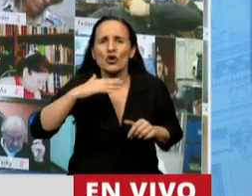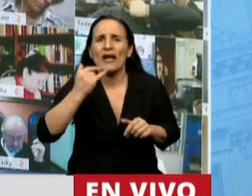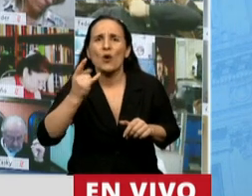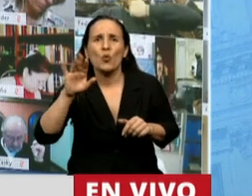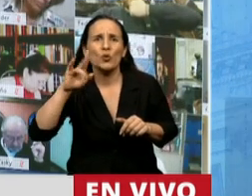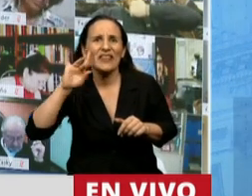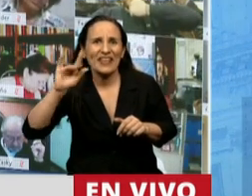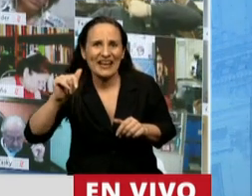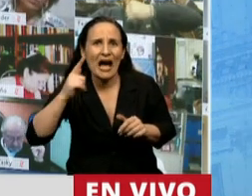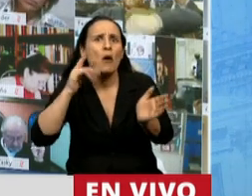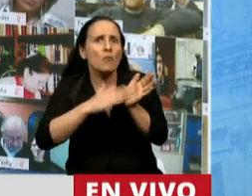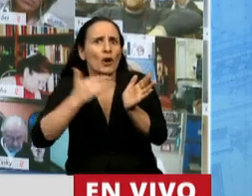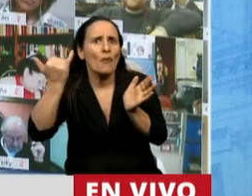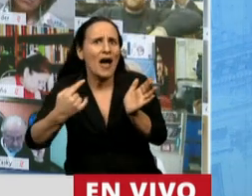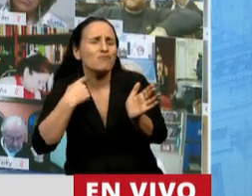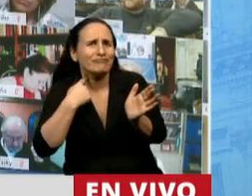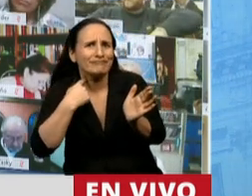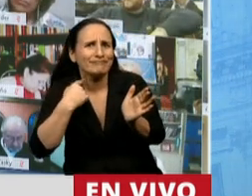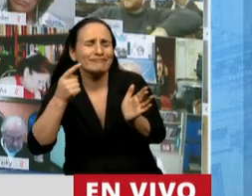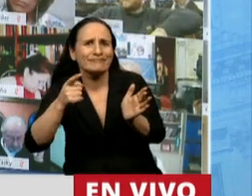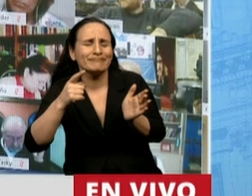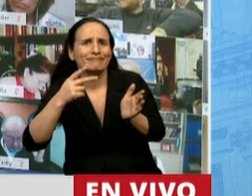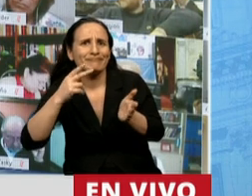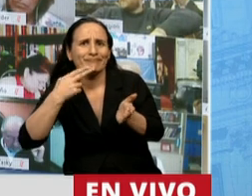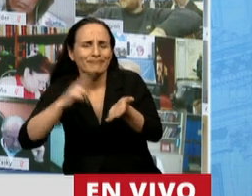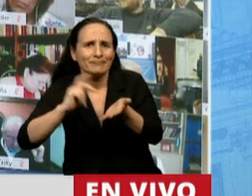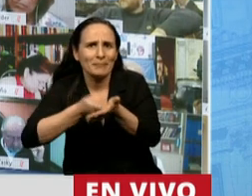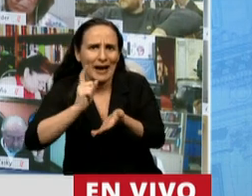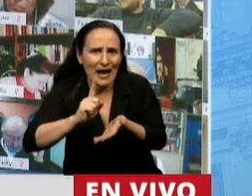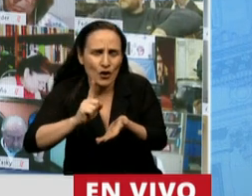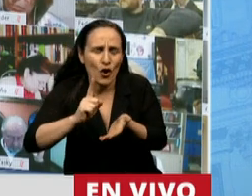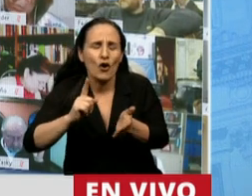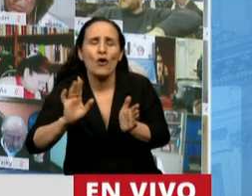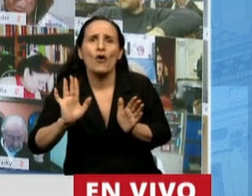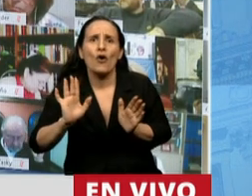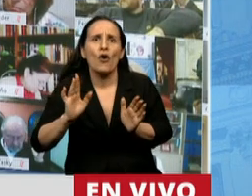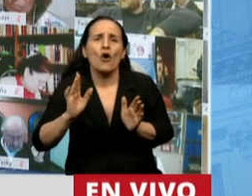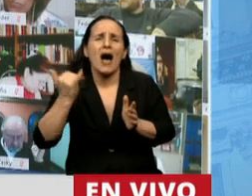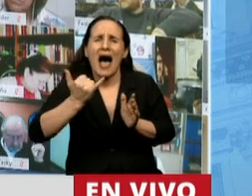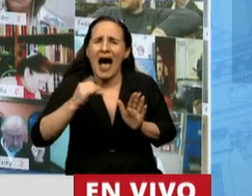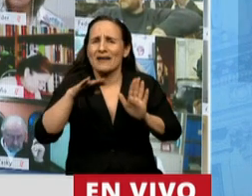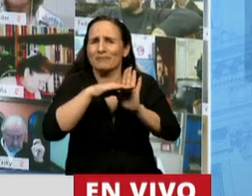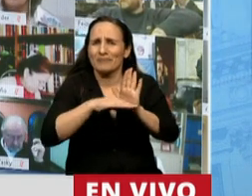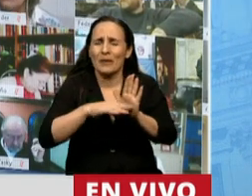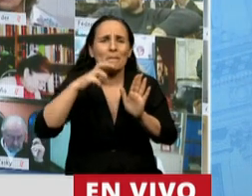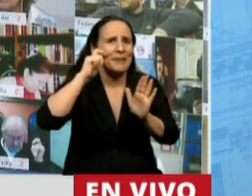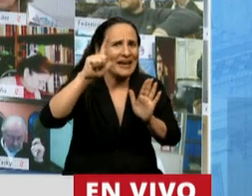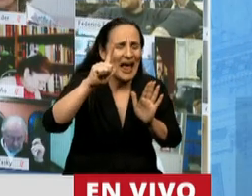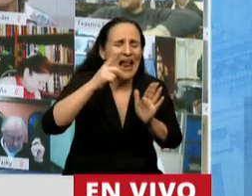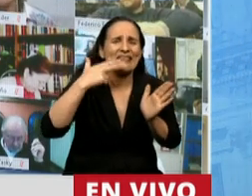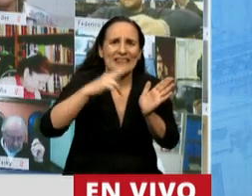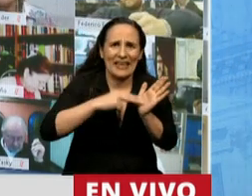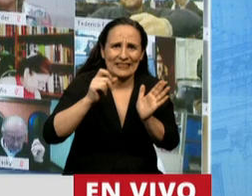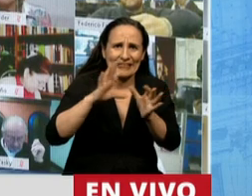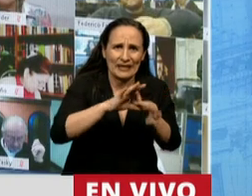evasión fiscal aquellas condenadas por cualquier cualquiera de los delitos previstos por el régimen penal tributario